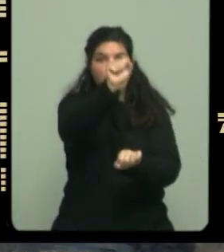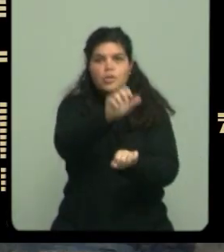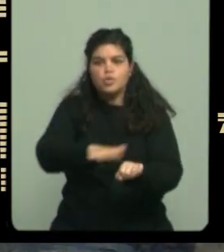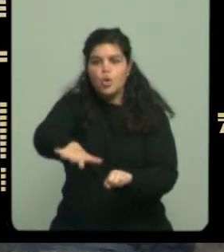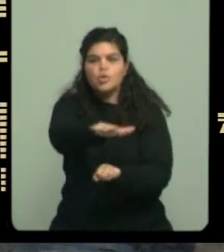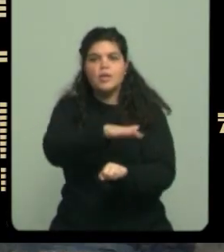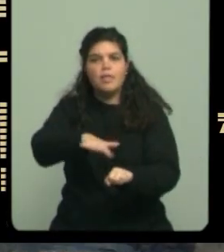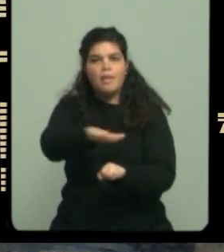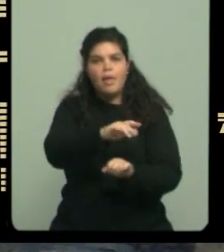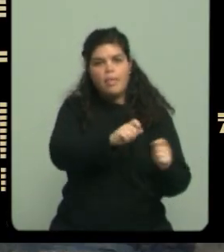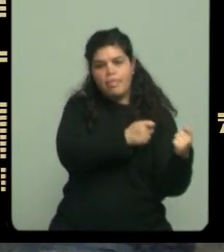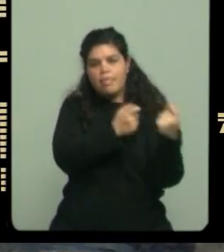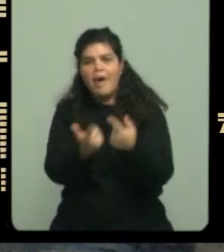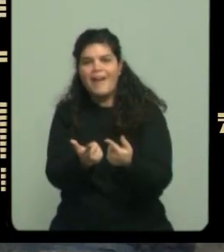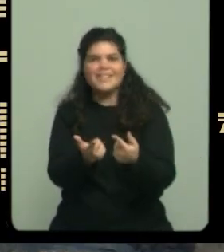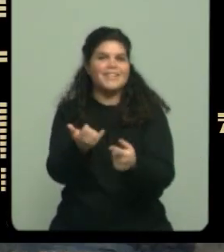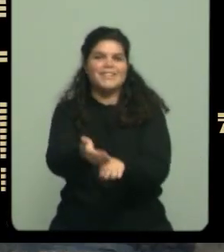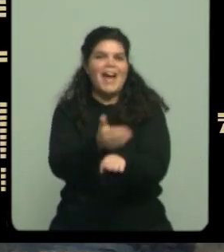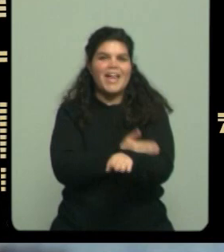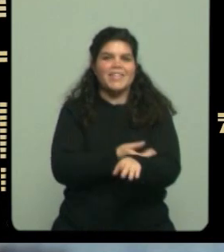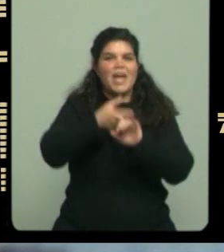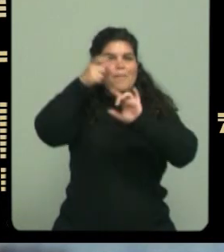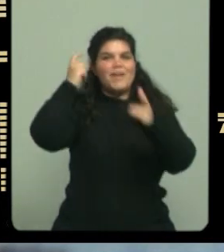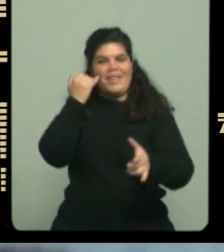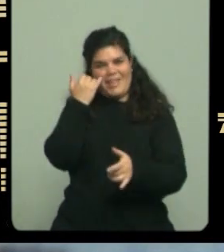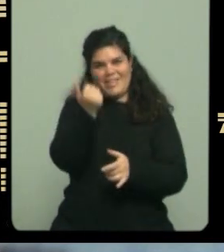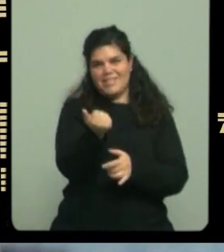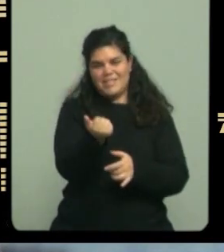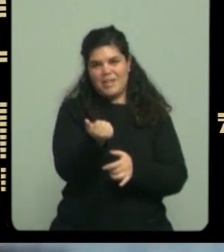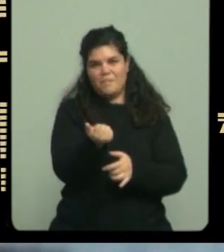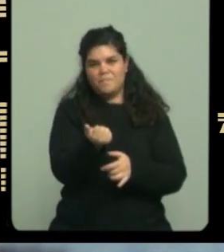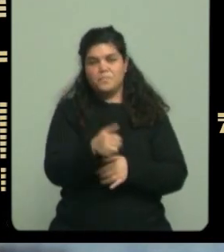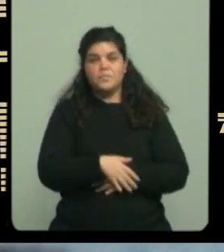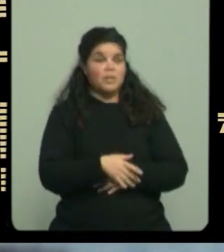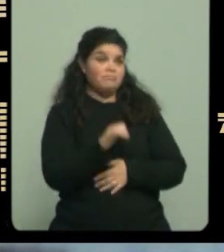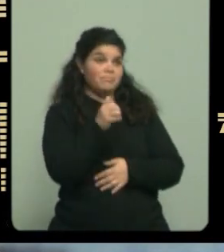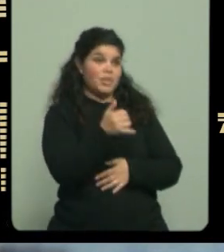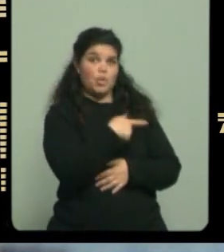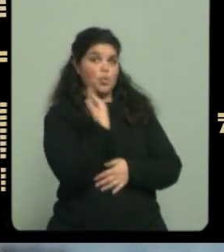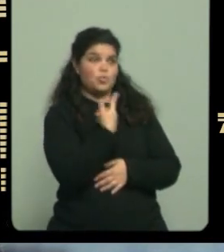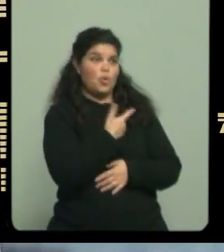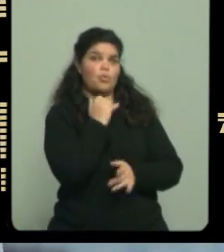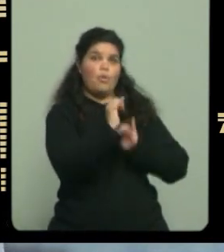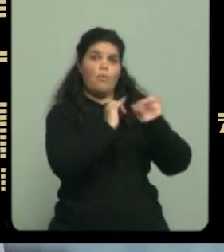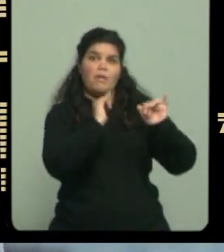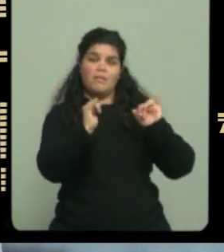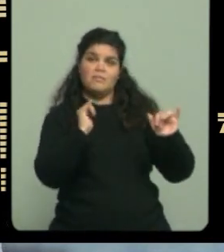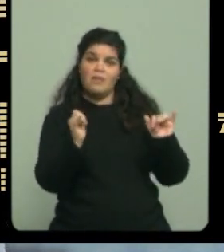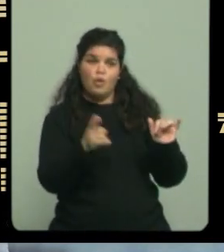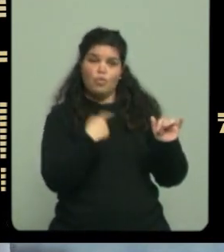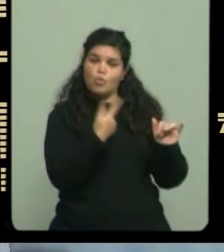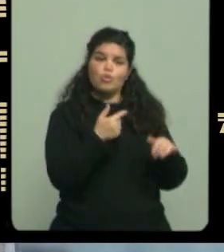lo van a volcar también en la sociedad, ¿no? ¿Se entiende? Sí, total. Como siempre decimos, nosotros somos personas